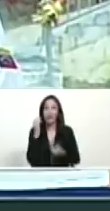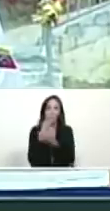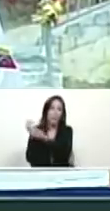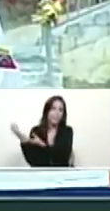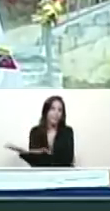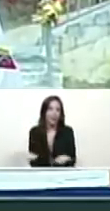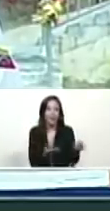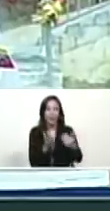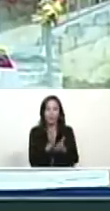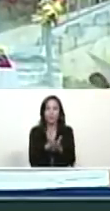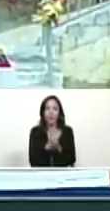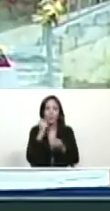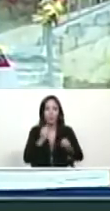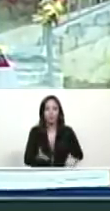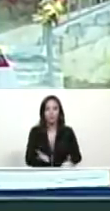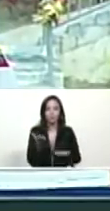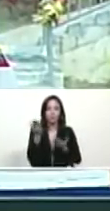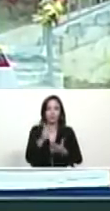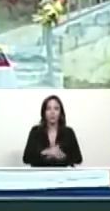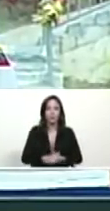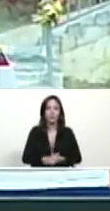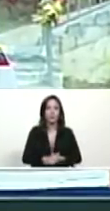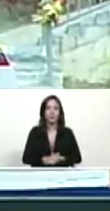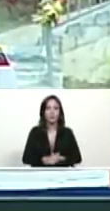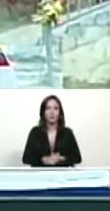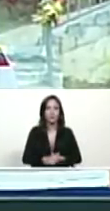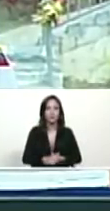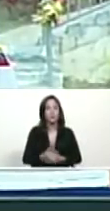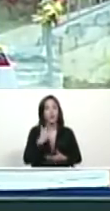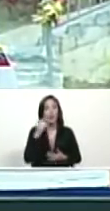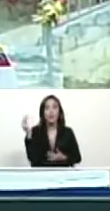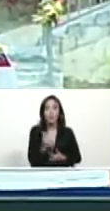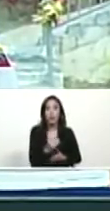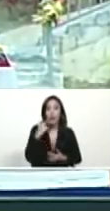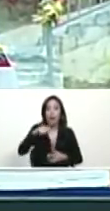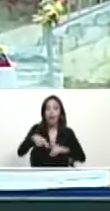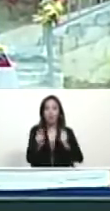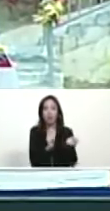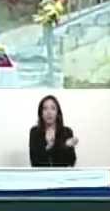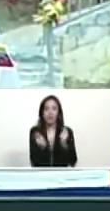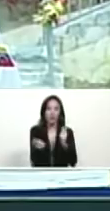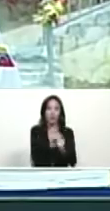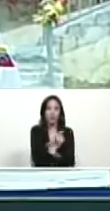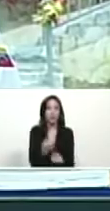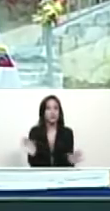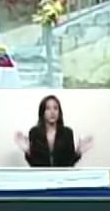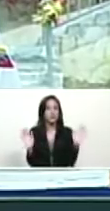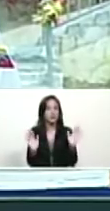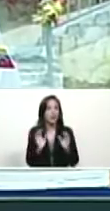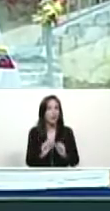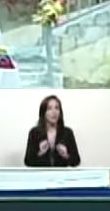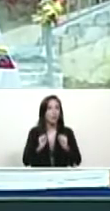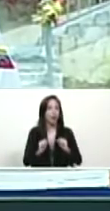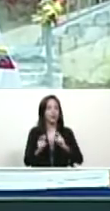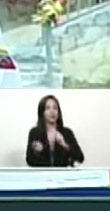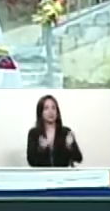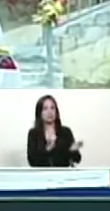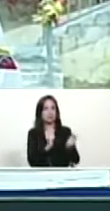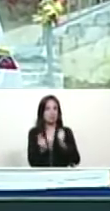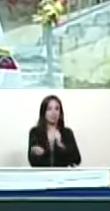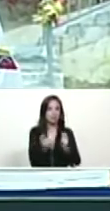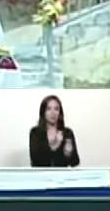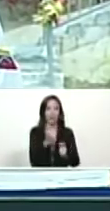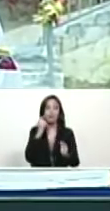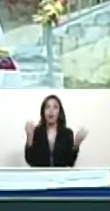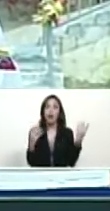Venezuela. Ha venido a hacer una entrevista picante, candela, que me va a hacer Ignacio